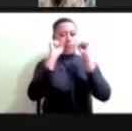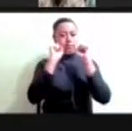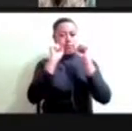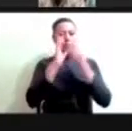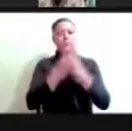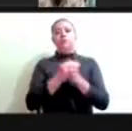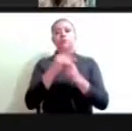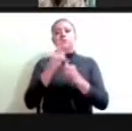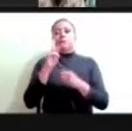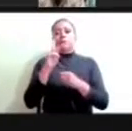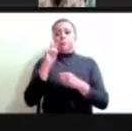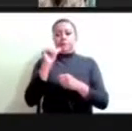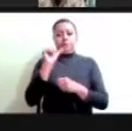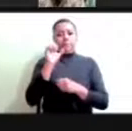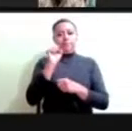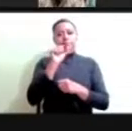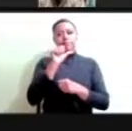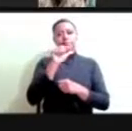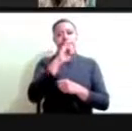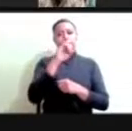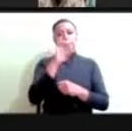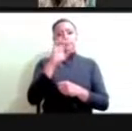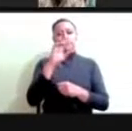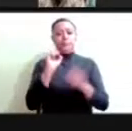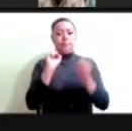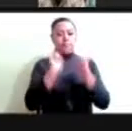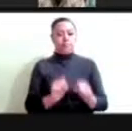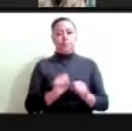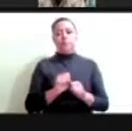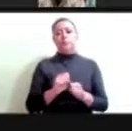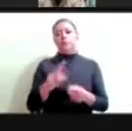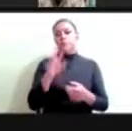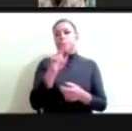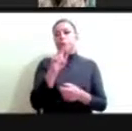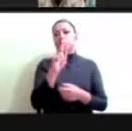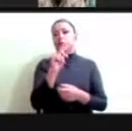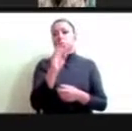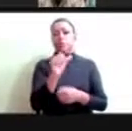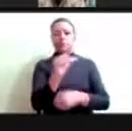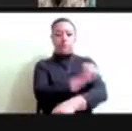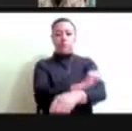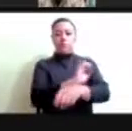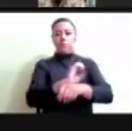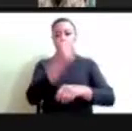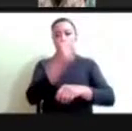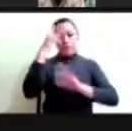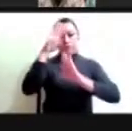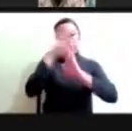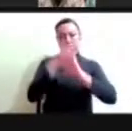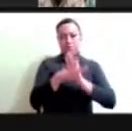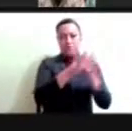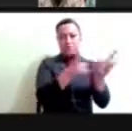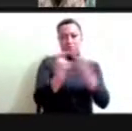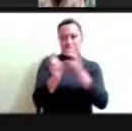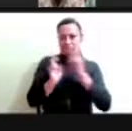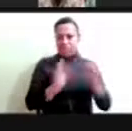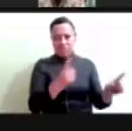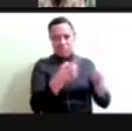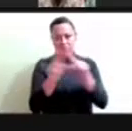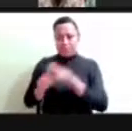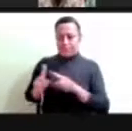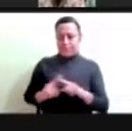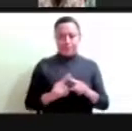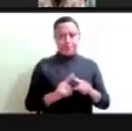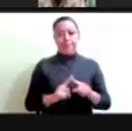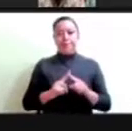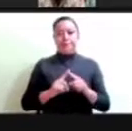público en las rutas que circulan en la demarcación Álvaro Obregón, con el propósito de disminuir el índice delictivo de asaltos